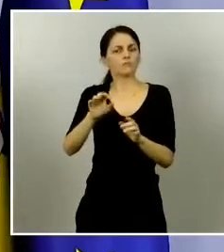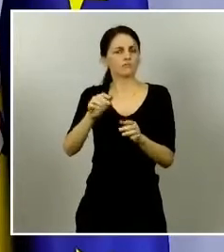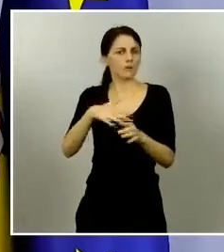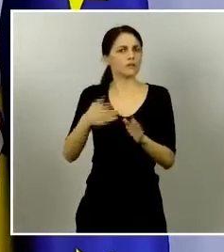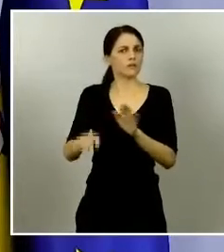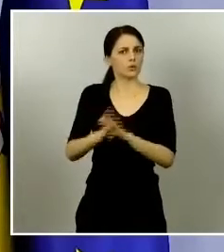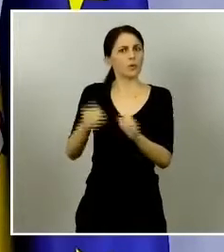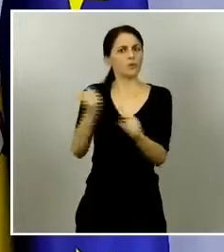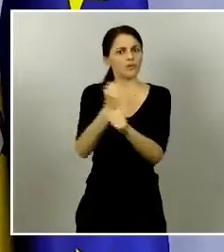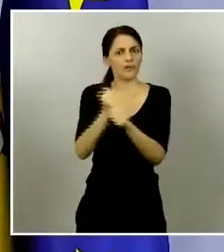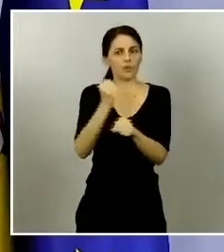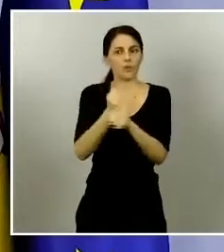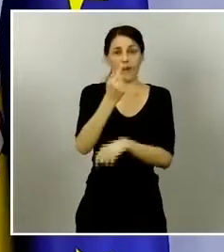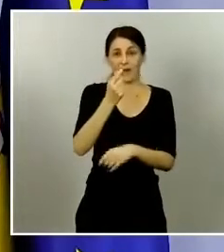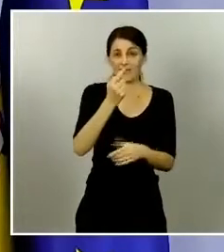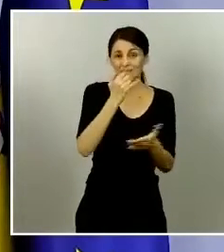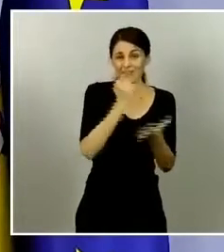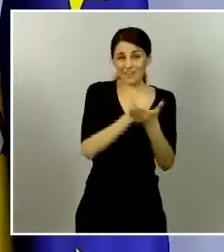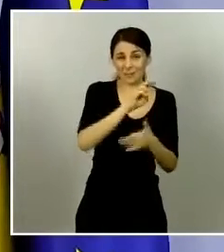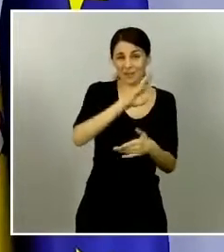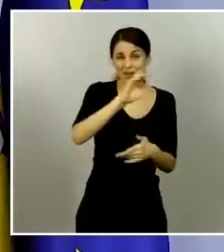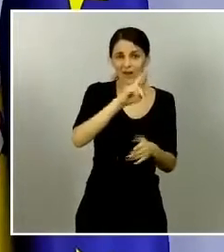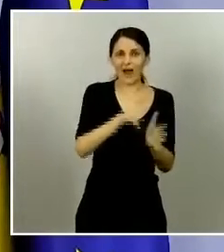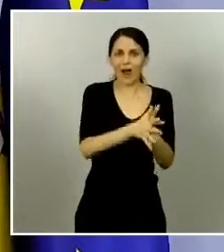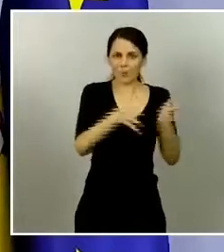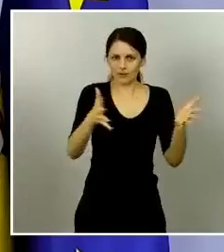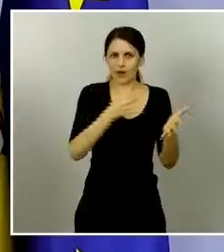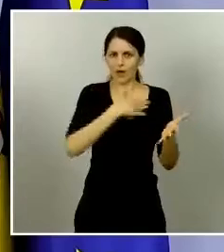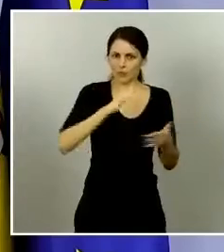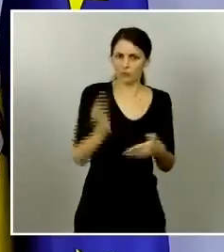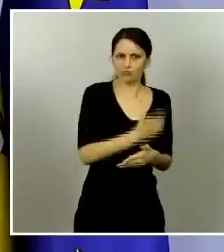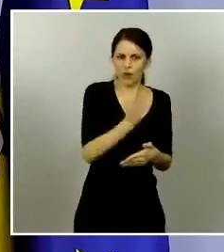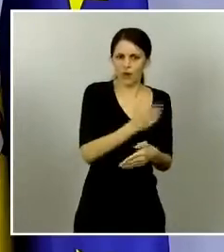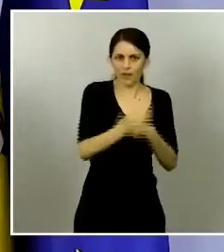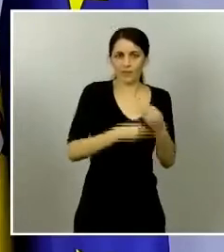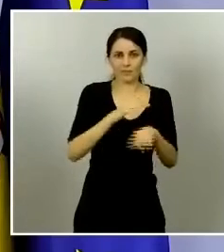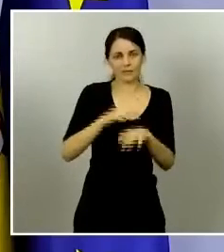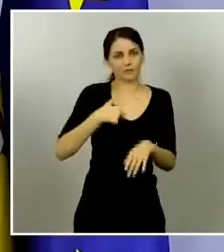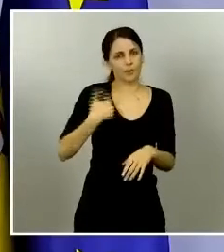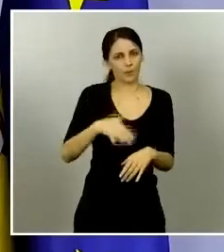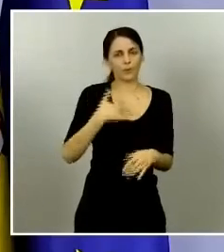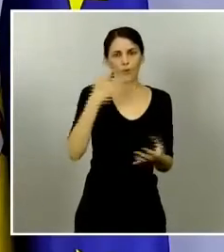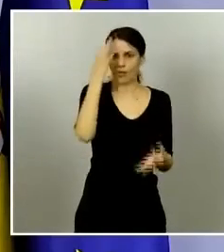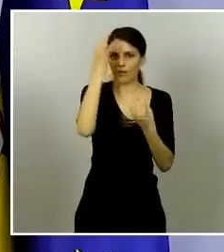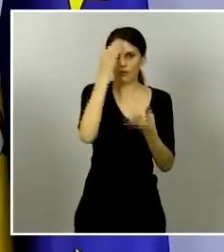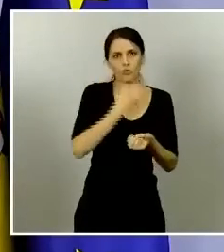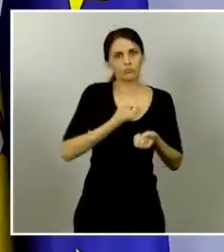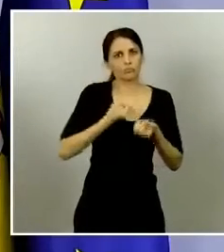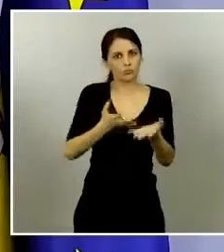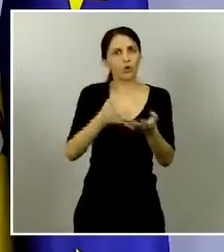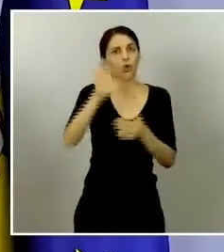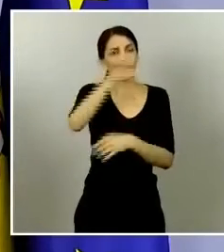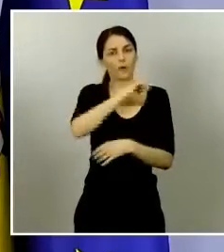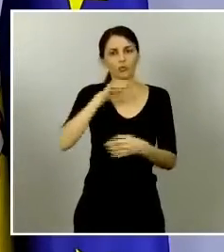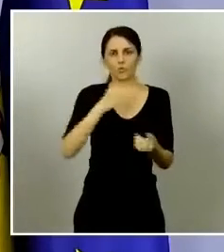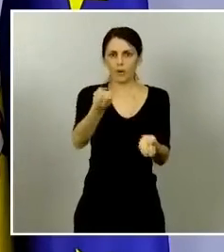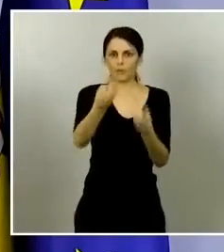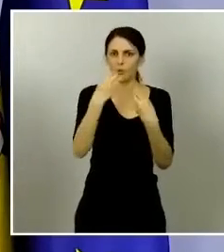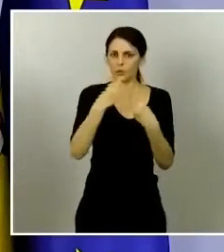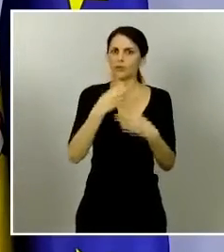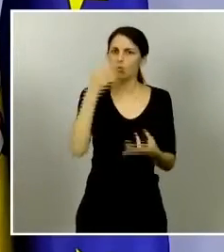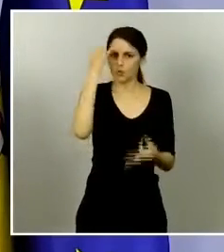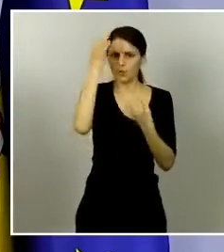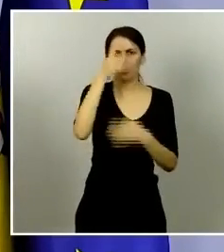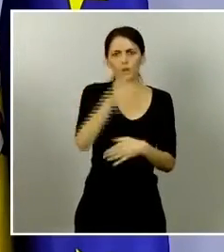para diagnosticar. Seguimos trabajando para aumentar el número de diagnósticos, el número de test PCR, pero, insisto, me parece que es un dato relevante,